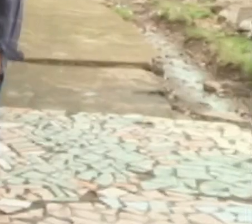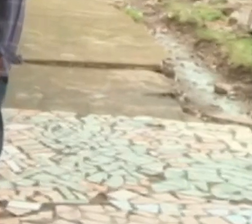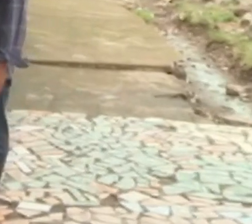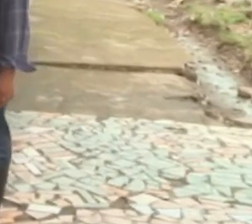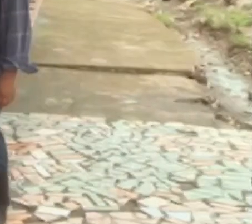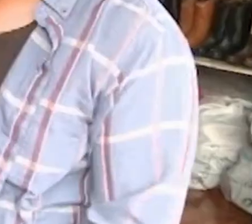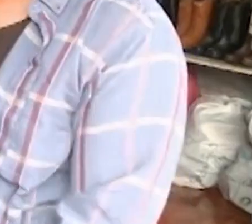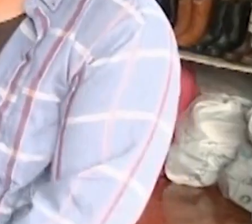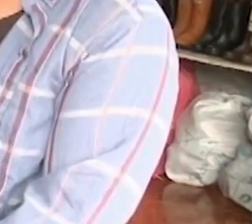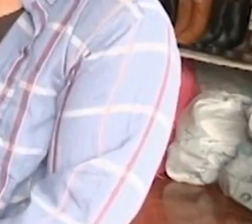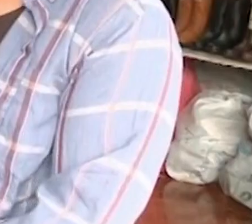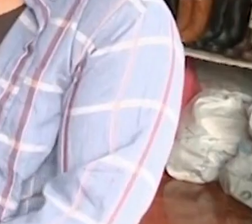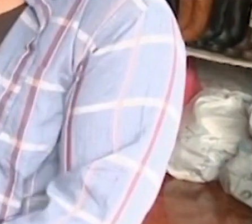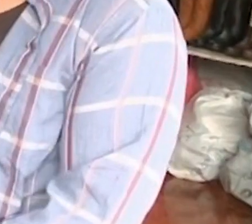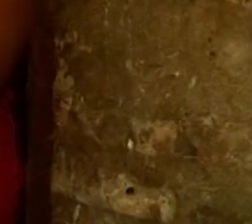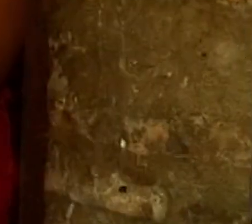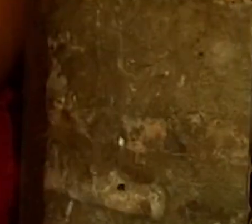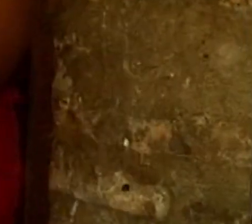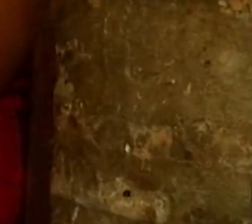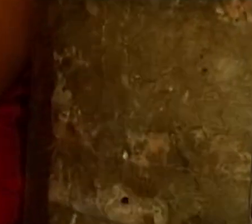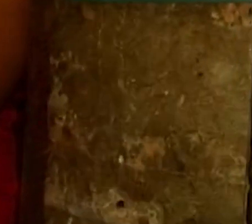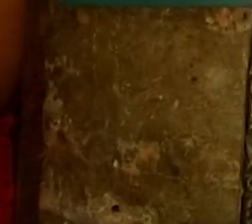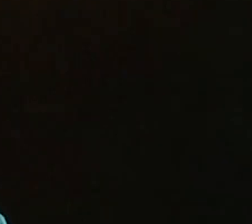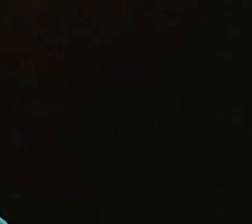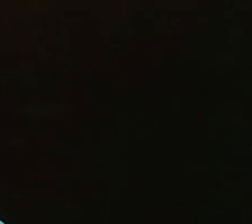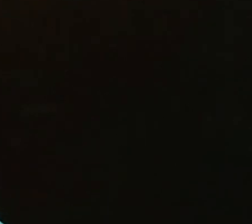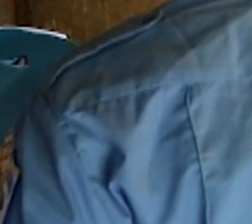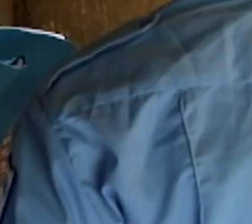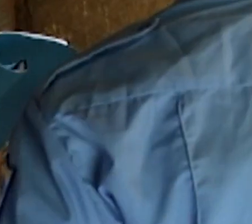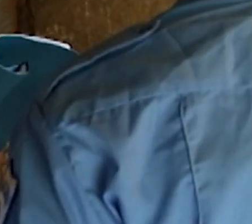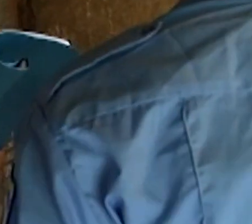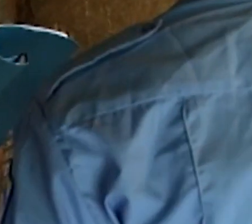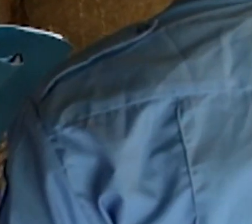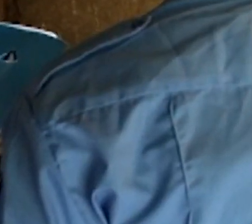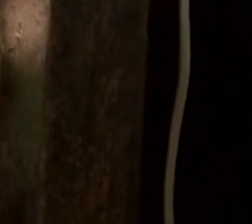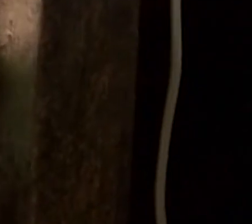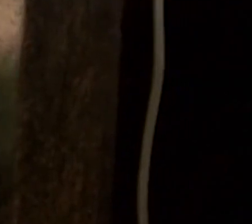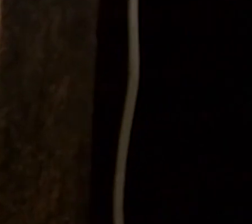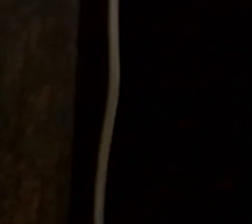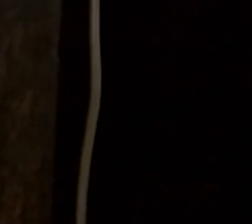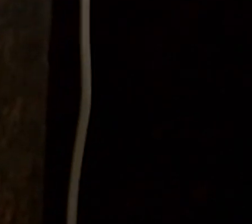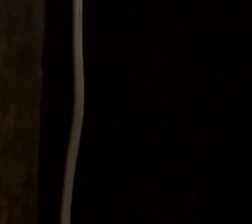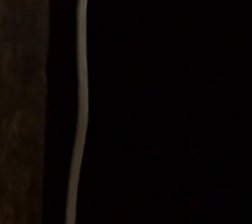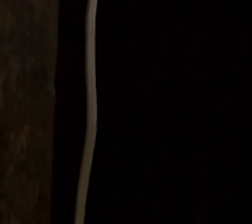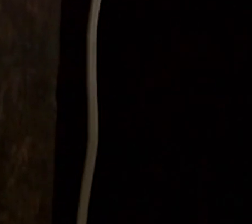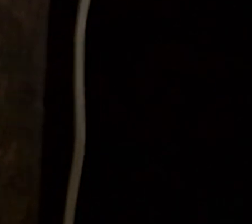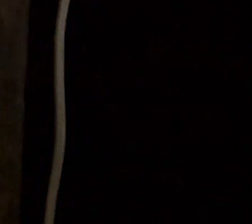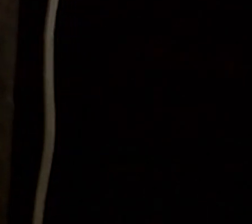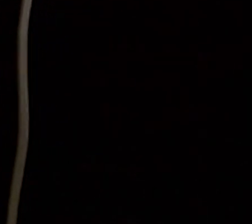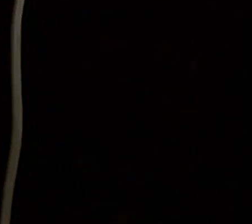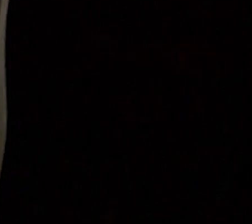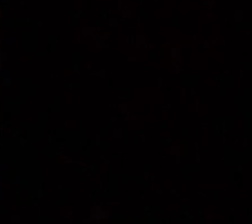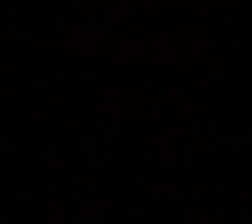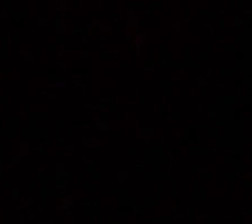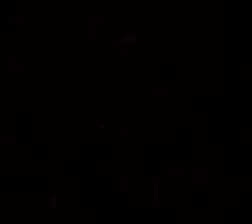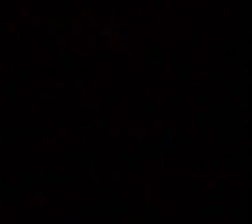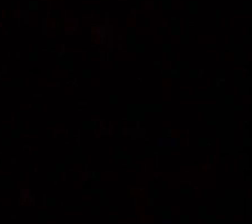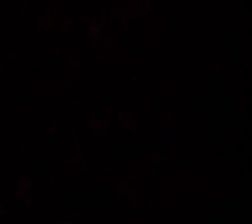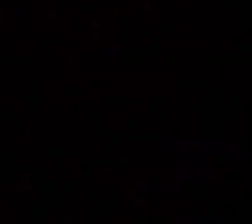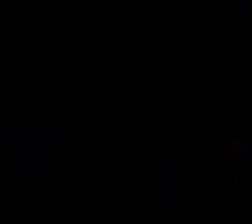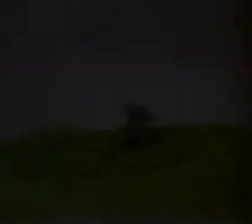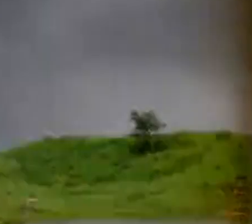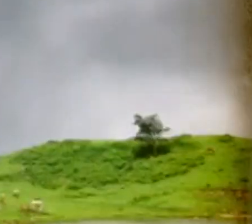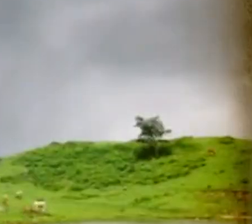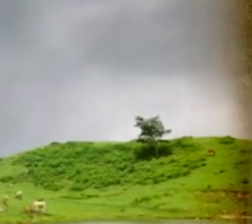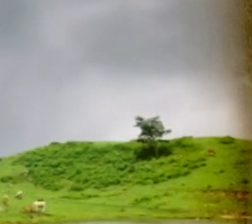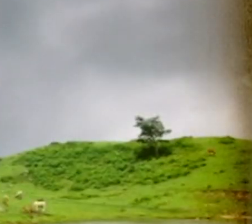Nicaragua, todos buscan sus sueños de maneras diferentes. Te metiste a problemas con esa mujer. Esa mujer no te